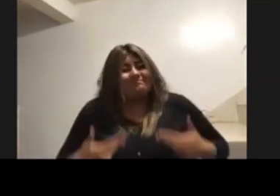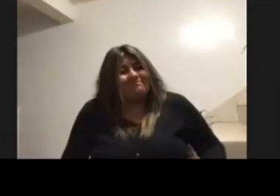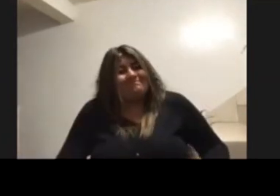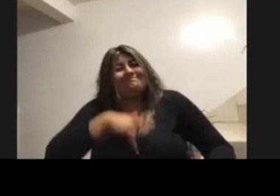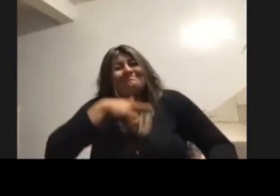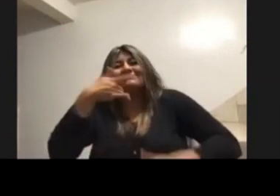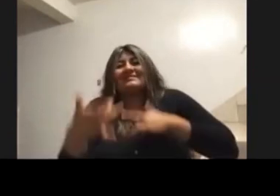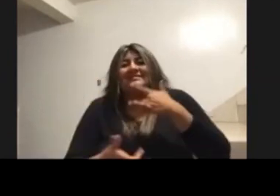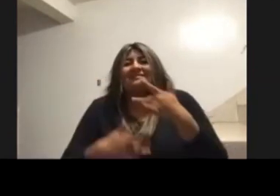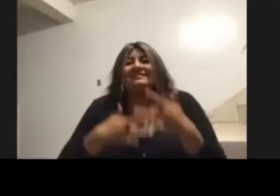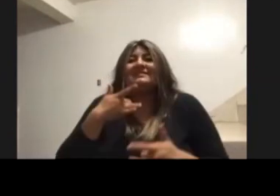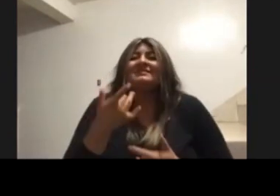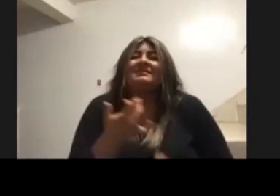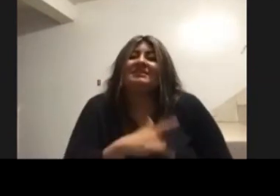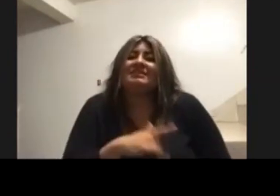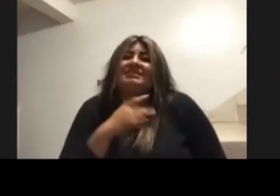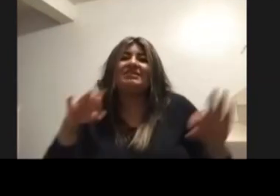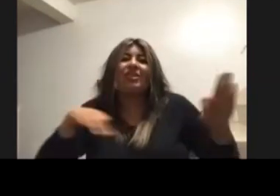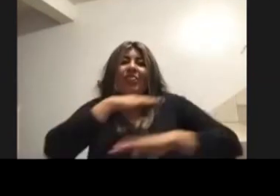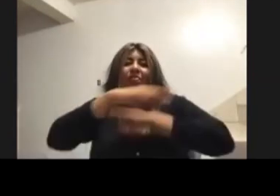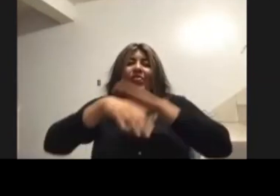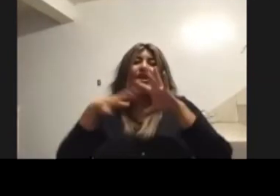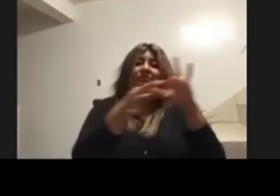ser equipo. Hay que dejar de